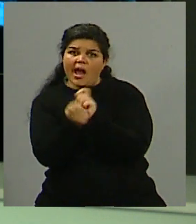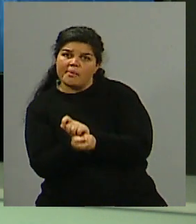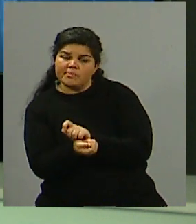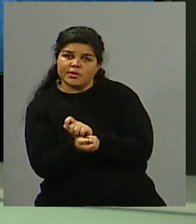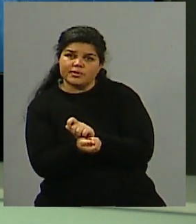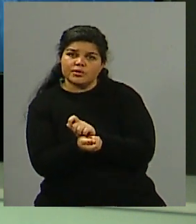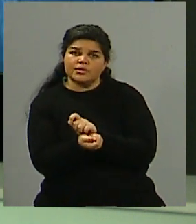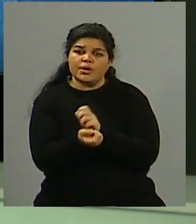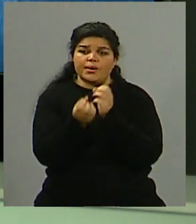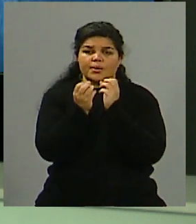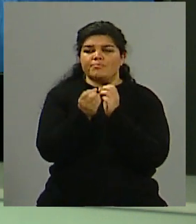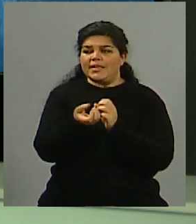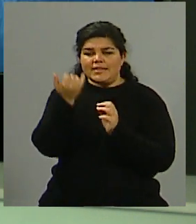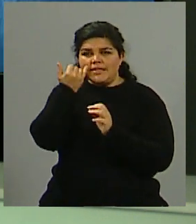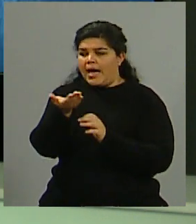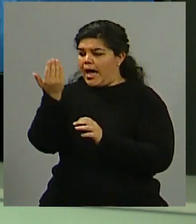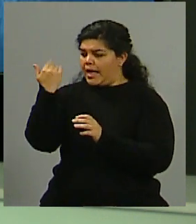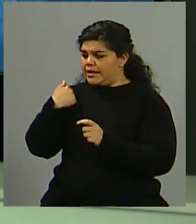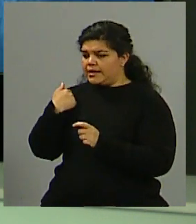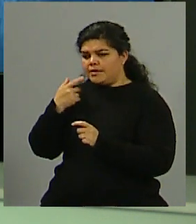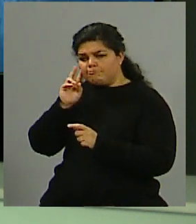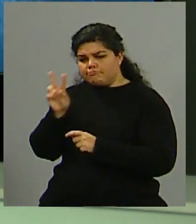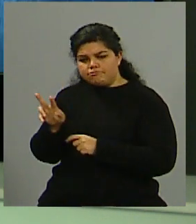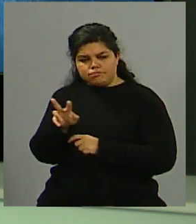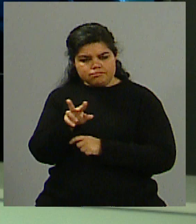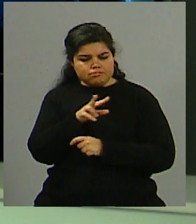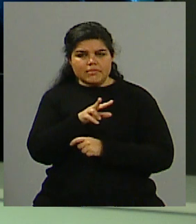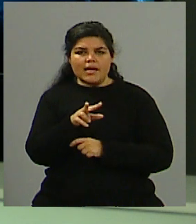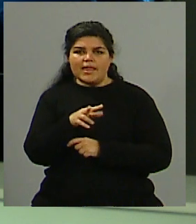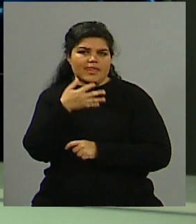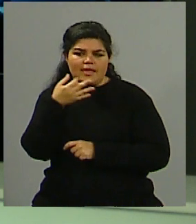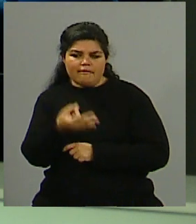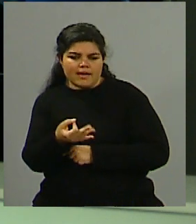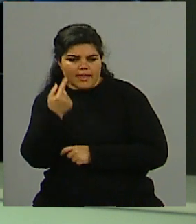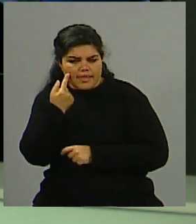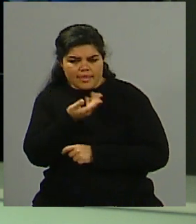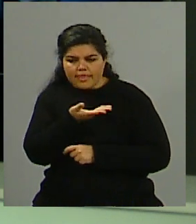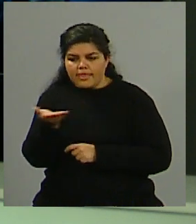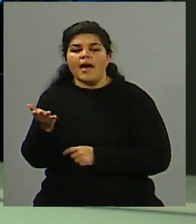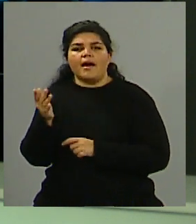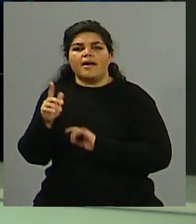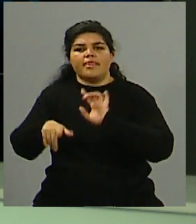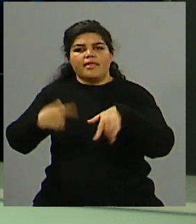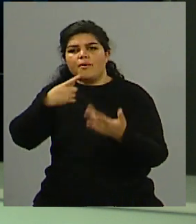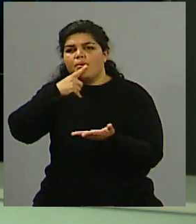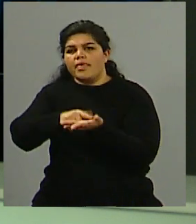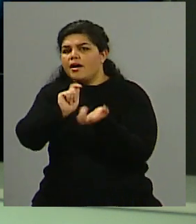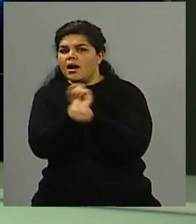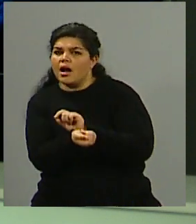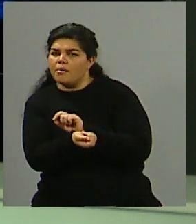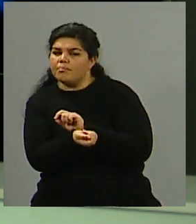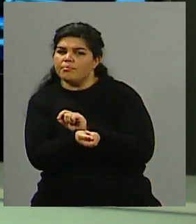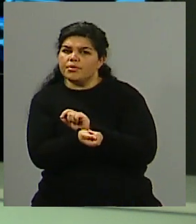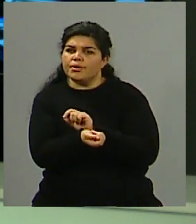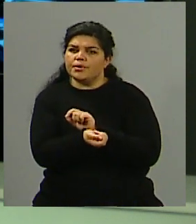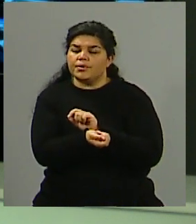partir de esa experiencia que fue mundial, tan poco preparados todos